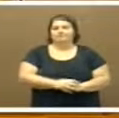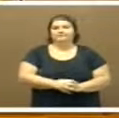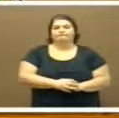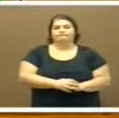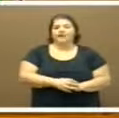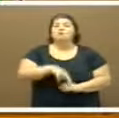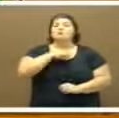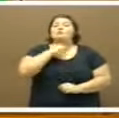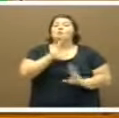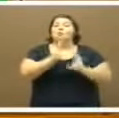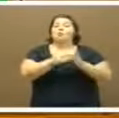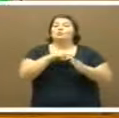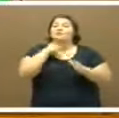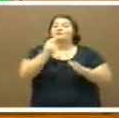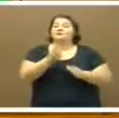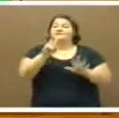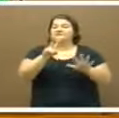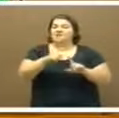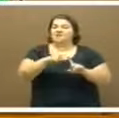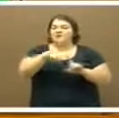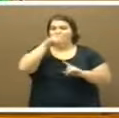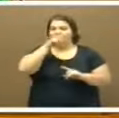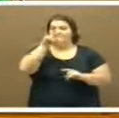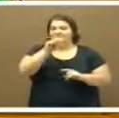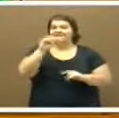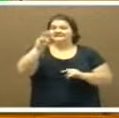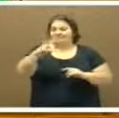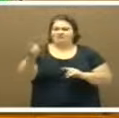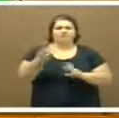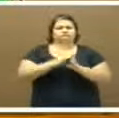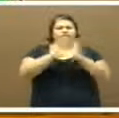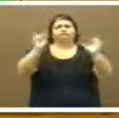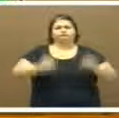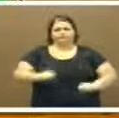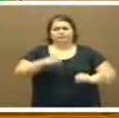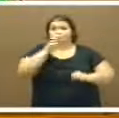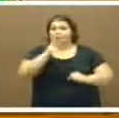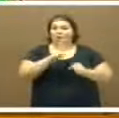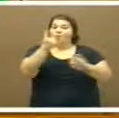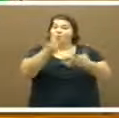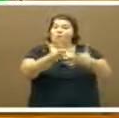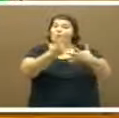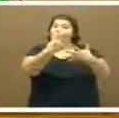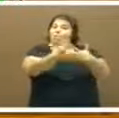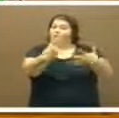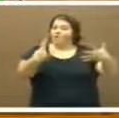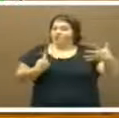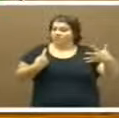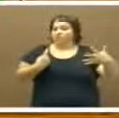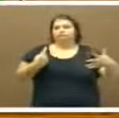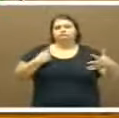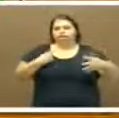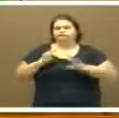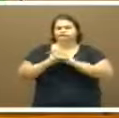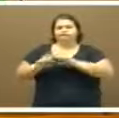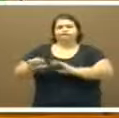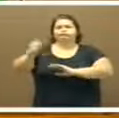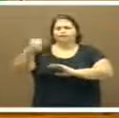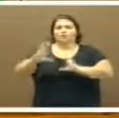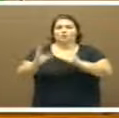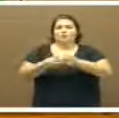por la Junta de Portavoces en reunión de 7 de mayo de 2013 a propuesta de una quinta parte de los miembros de la Cámara pertenecientes